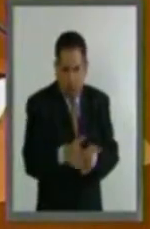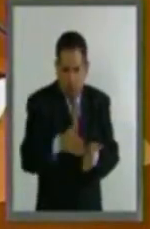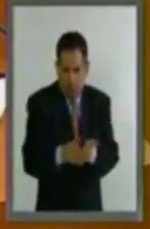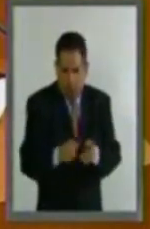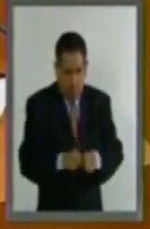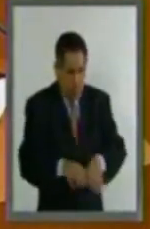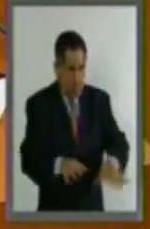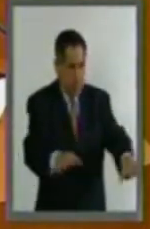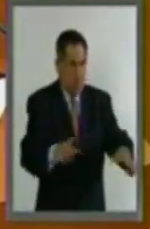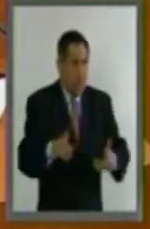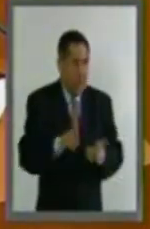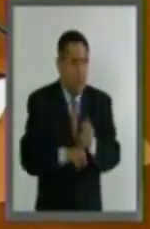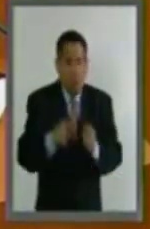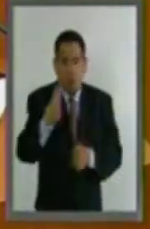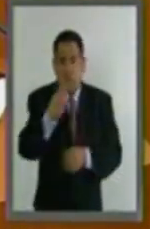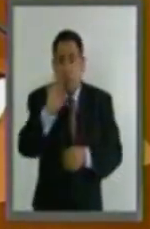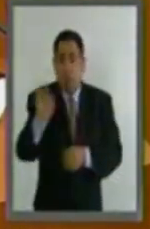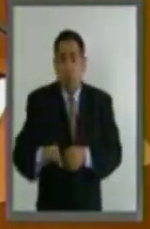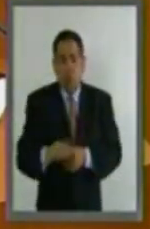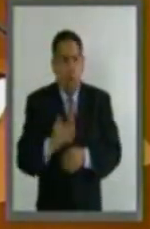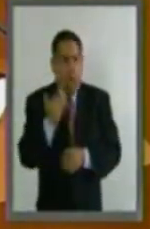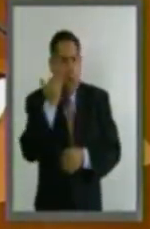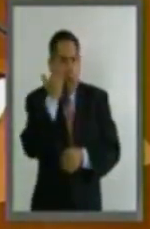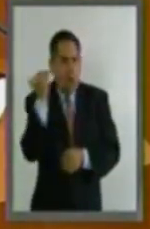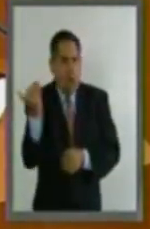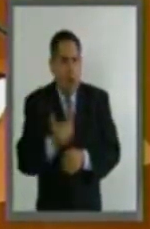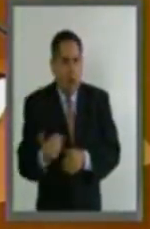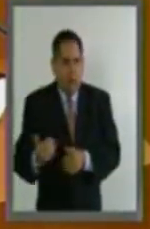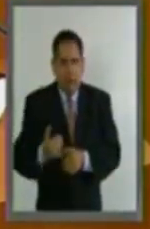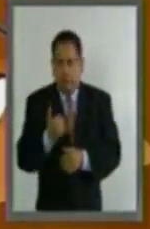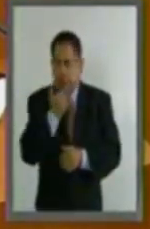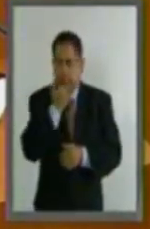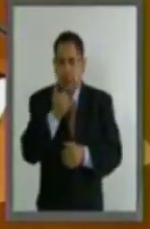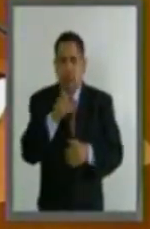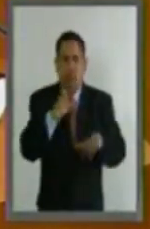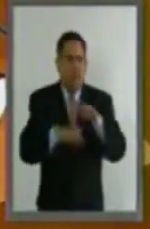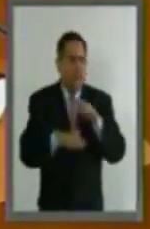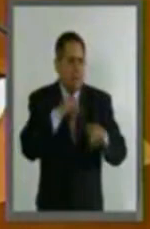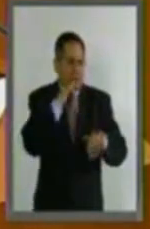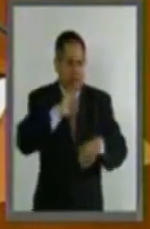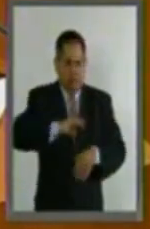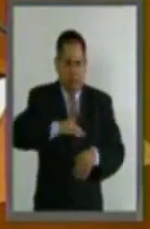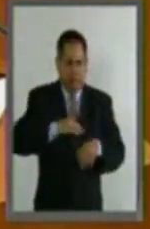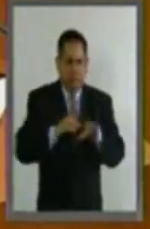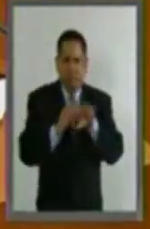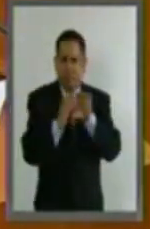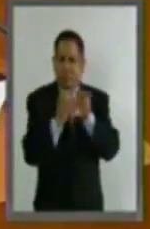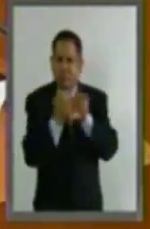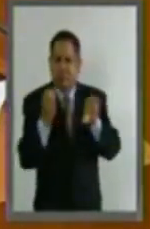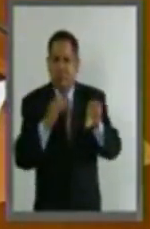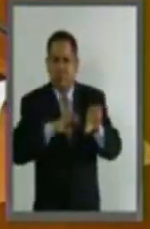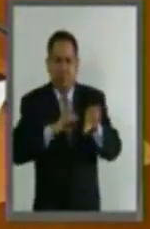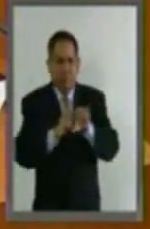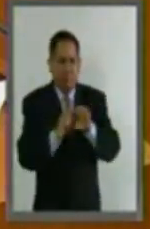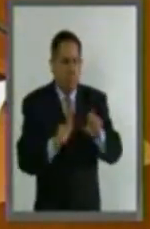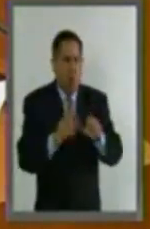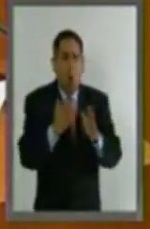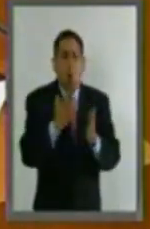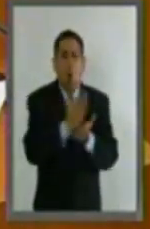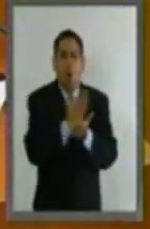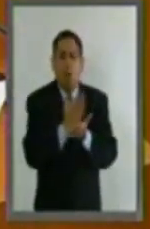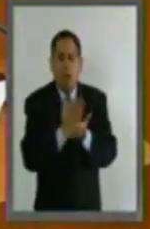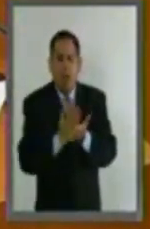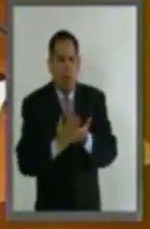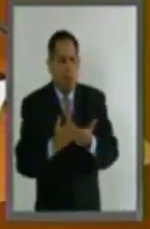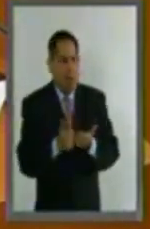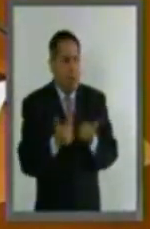México presentan algún tipo de deterioro, que van desde la corrosión de tubos colectores hasta grietas y